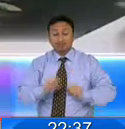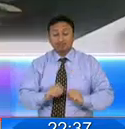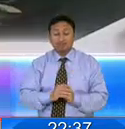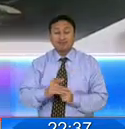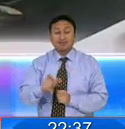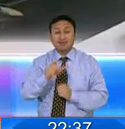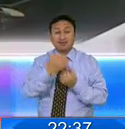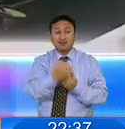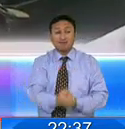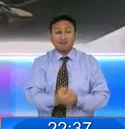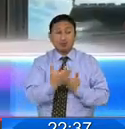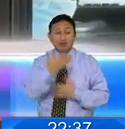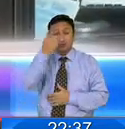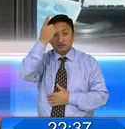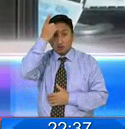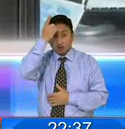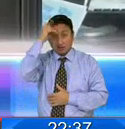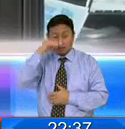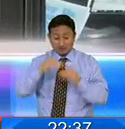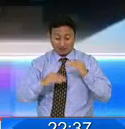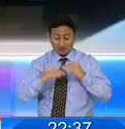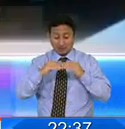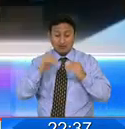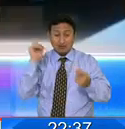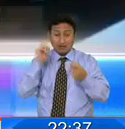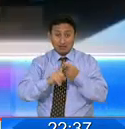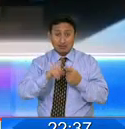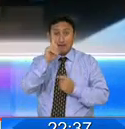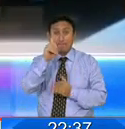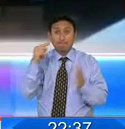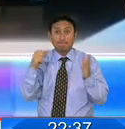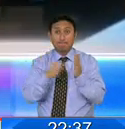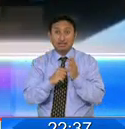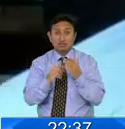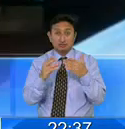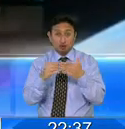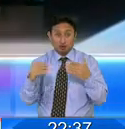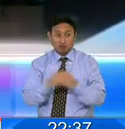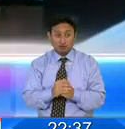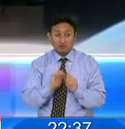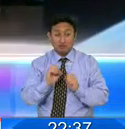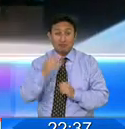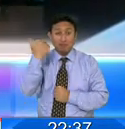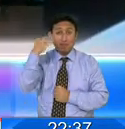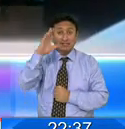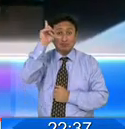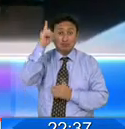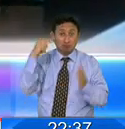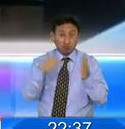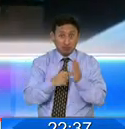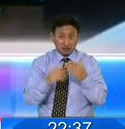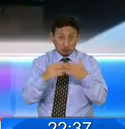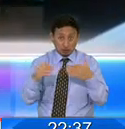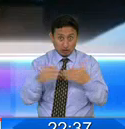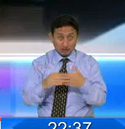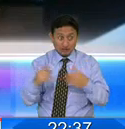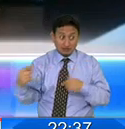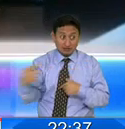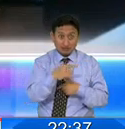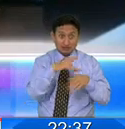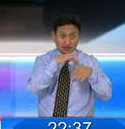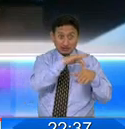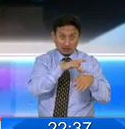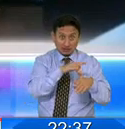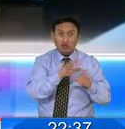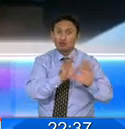de la información de deudas de hasta $1,000. Si usted es un deudor que debe más de $1,000, ya no está